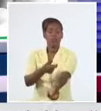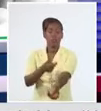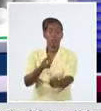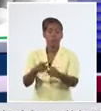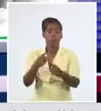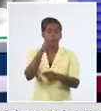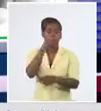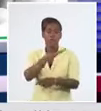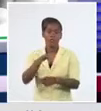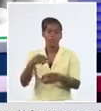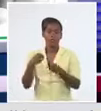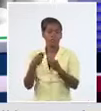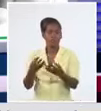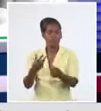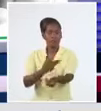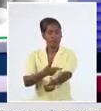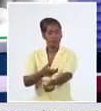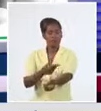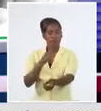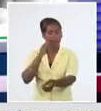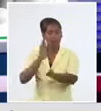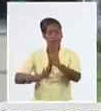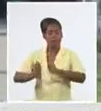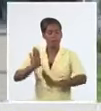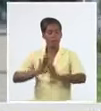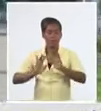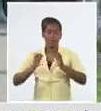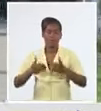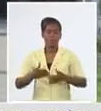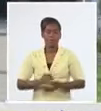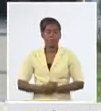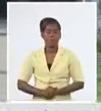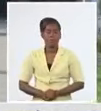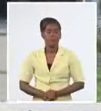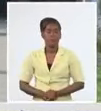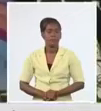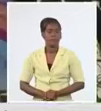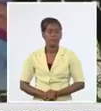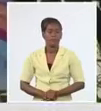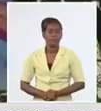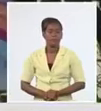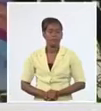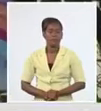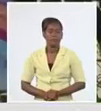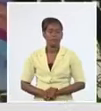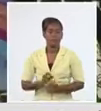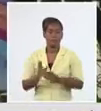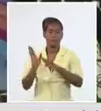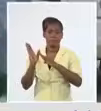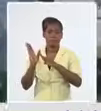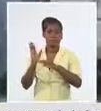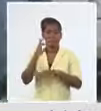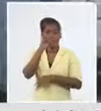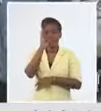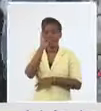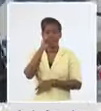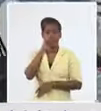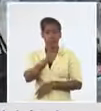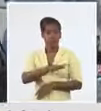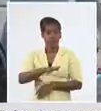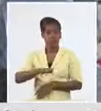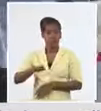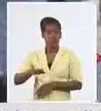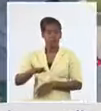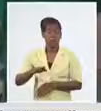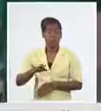garantizar el enfrentamiento a la COVID-19. En el Círculo Infantil Los Camilitos del Reparto